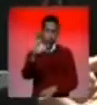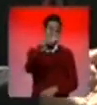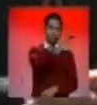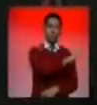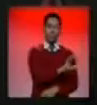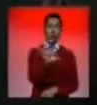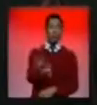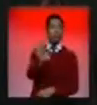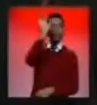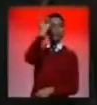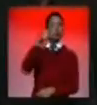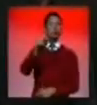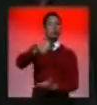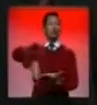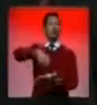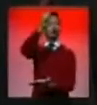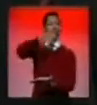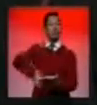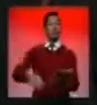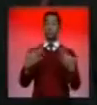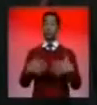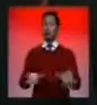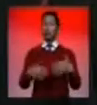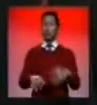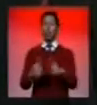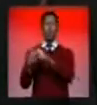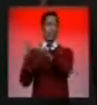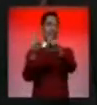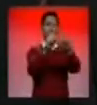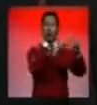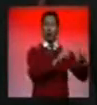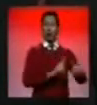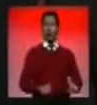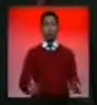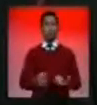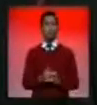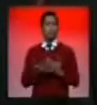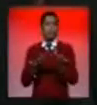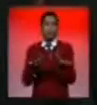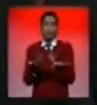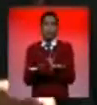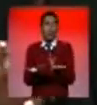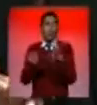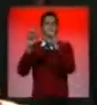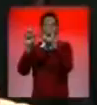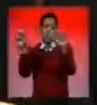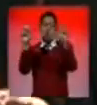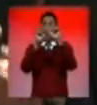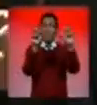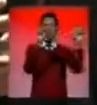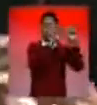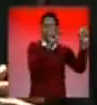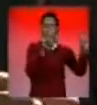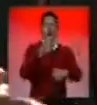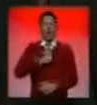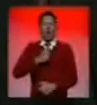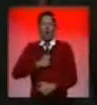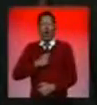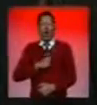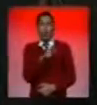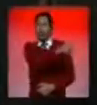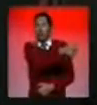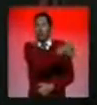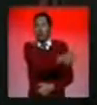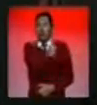descubrió importantes contratos, varios contratos, con diferentes compañías, pero todos los mismos propietarios, en el mismo